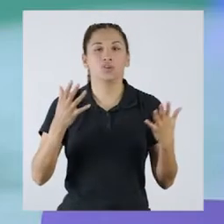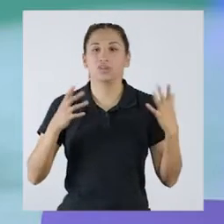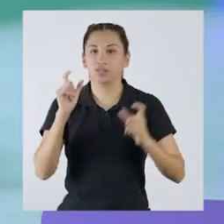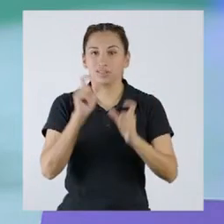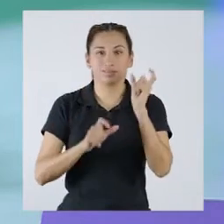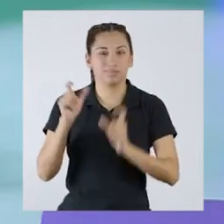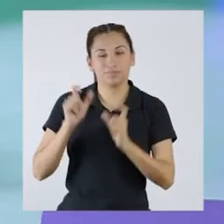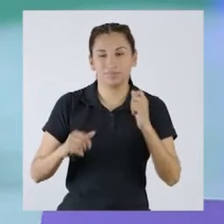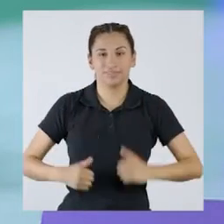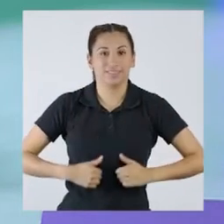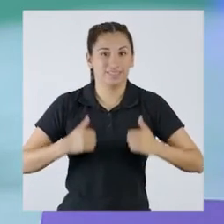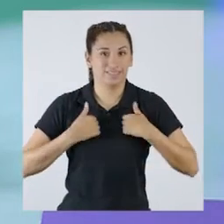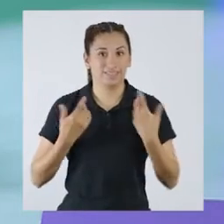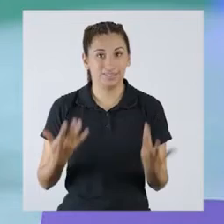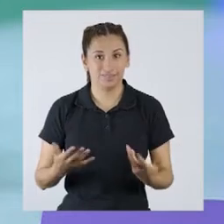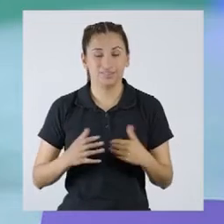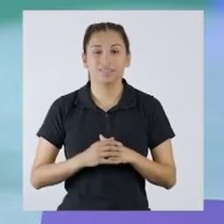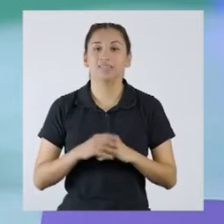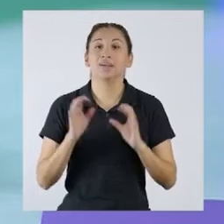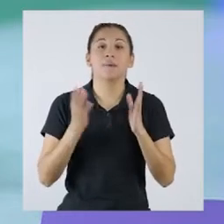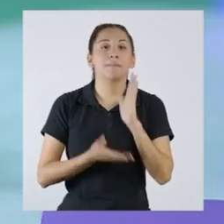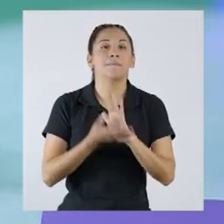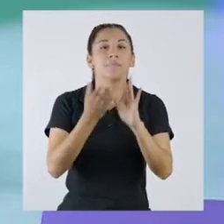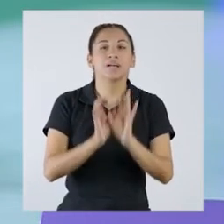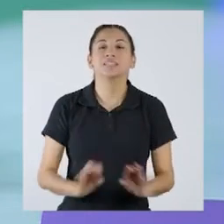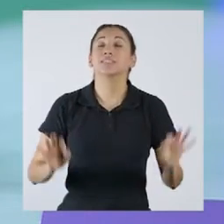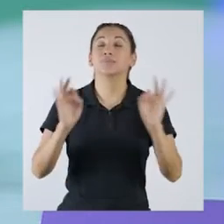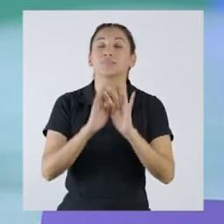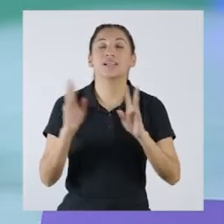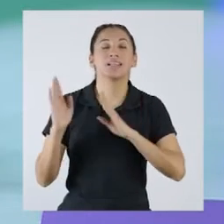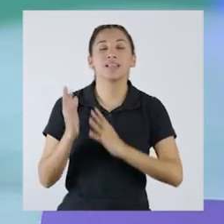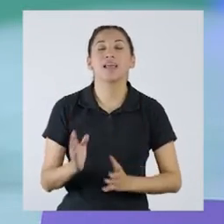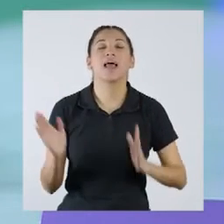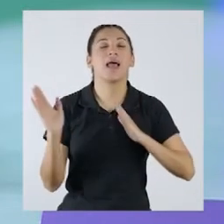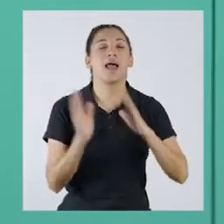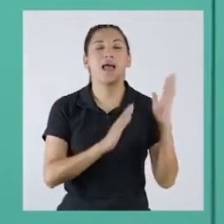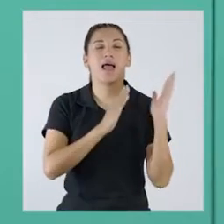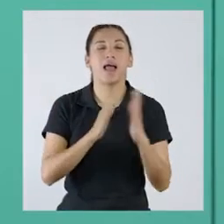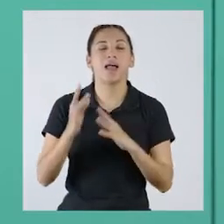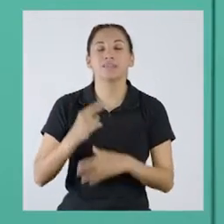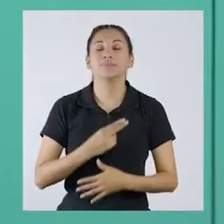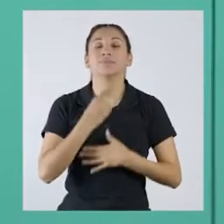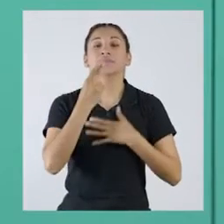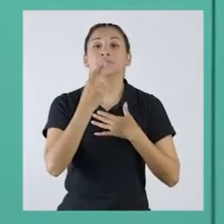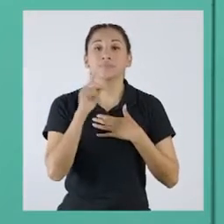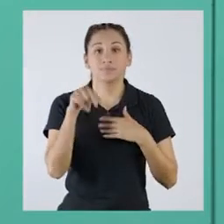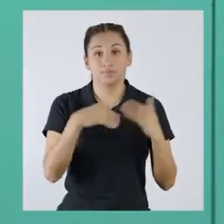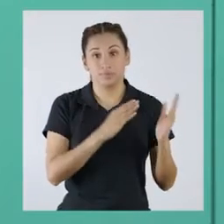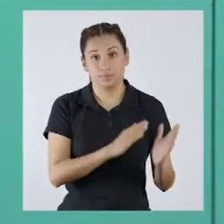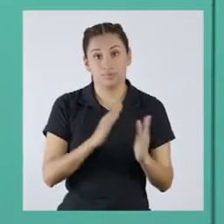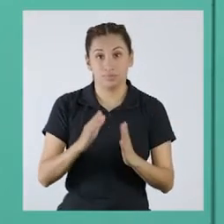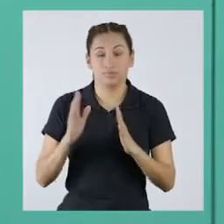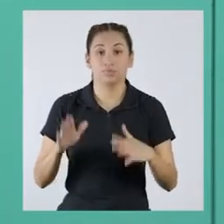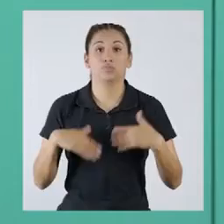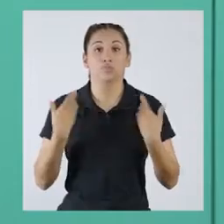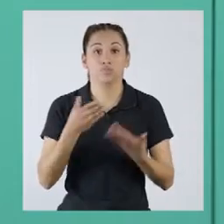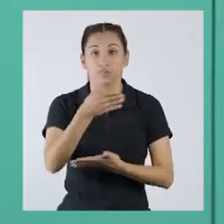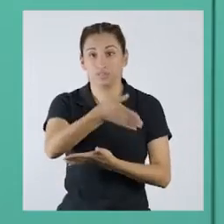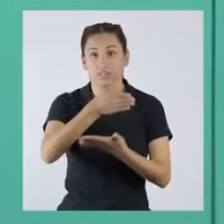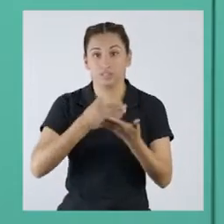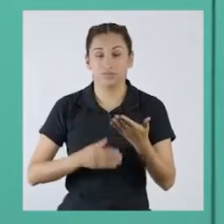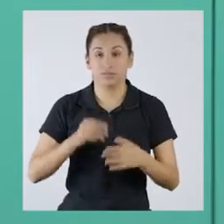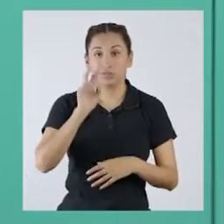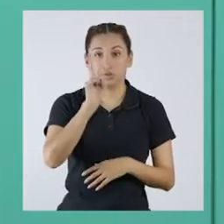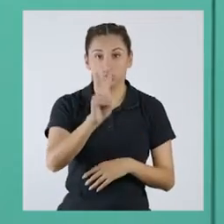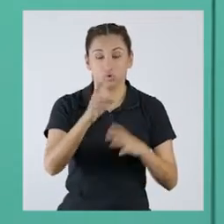vivos. ¡Claro! Lo más importante es el aire que respiramos. El proceso de fotosíntesis se puede